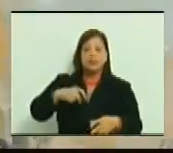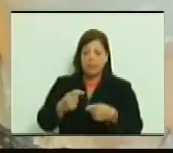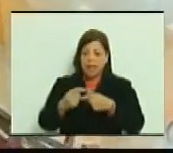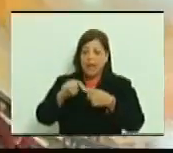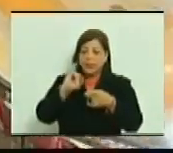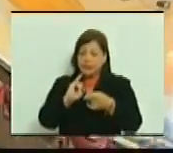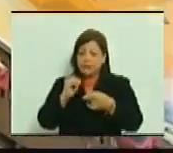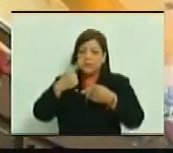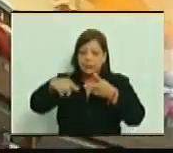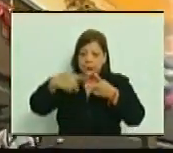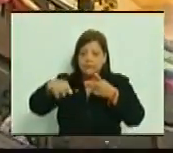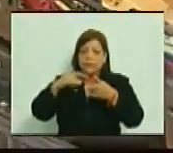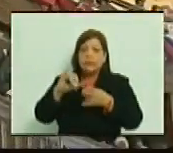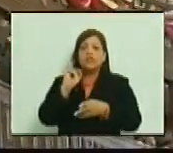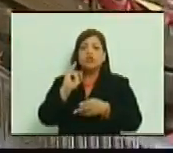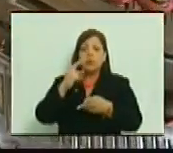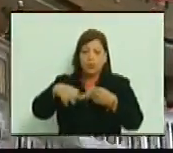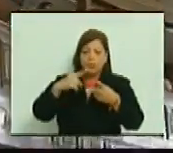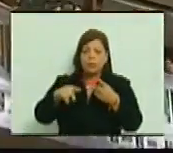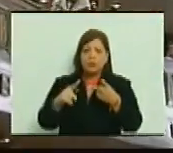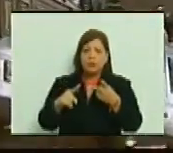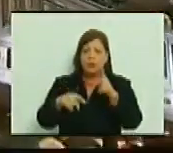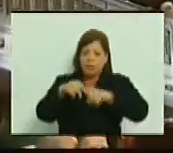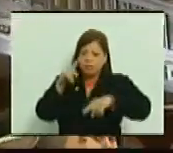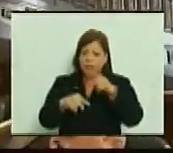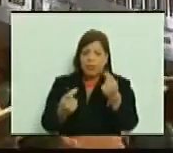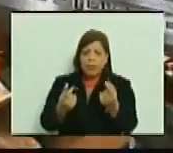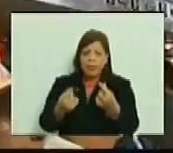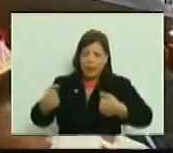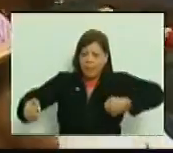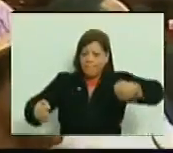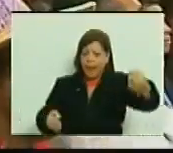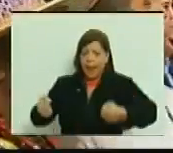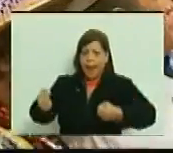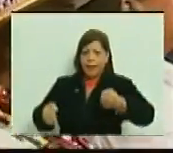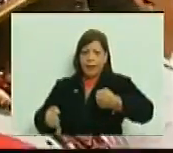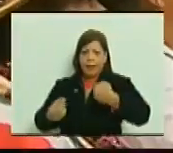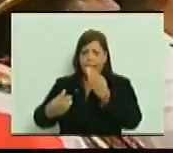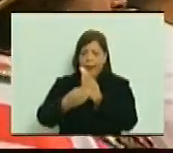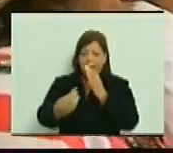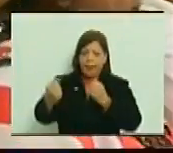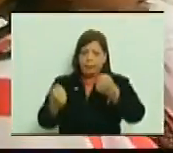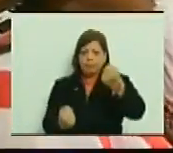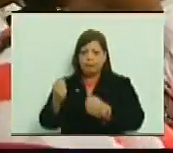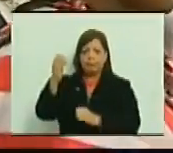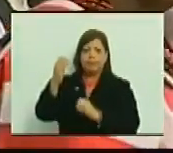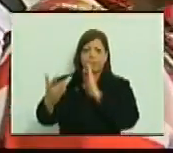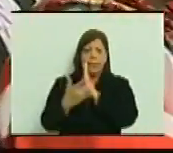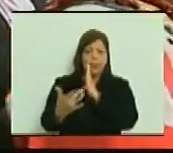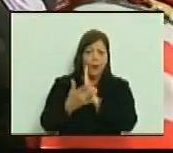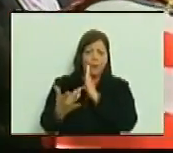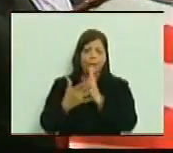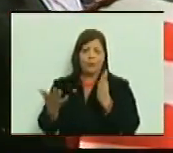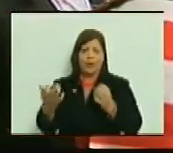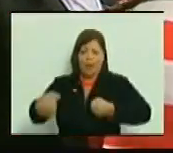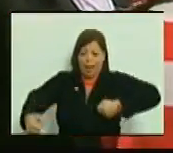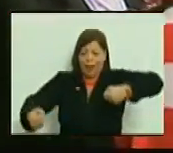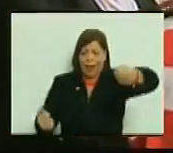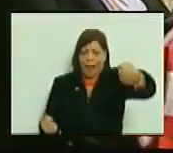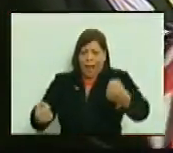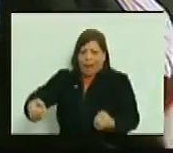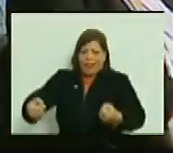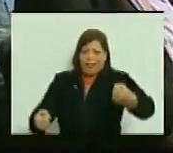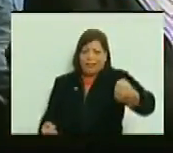insumos, necesitan recursos, necesitan maquinaria, necesitan la mecanización, necesitan las vías de penetración, necesitan